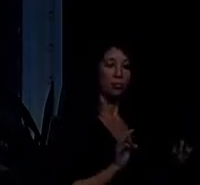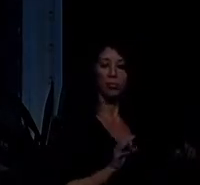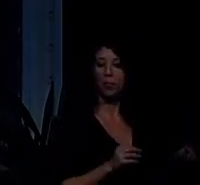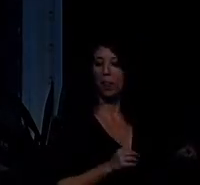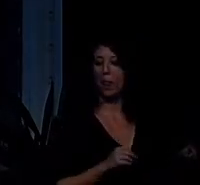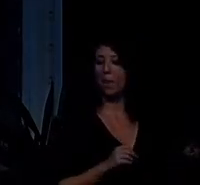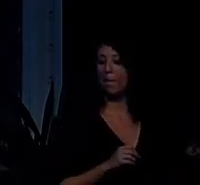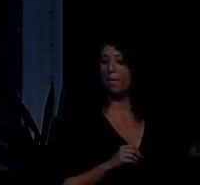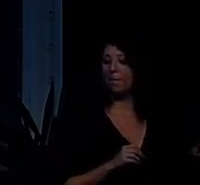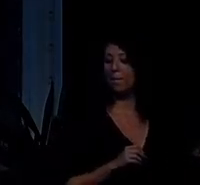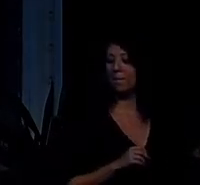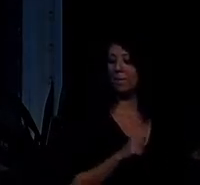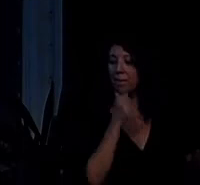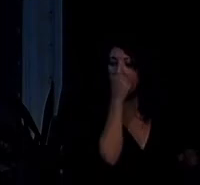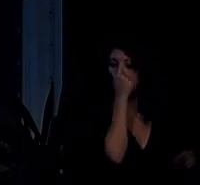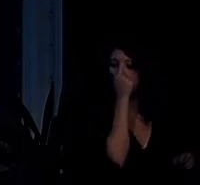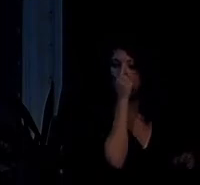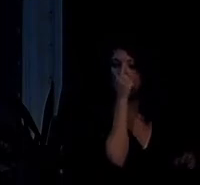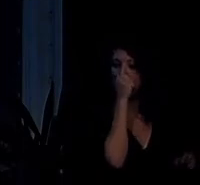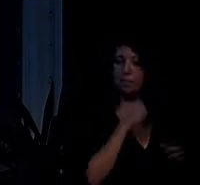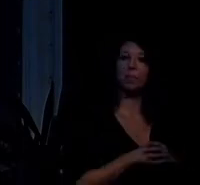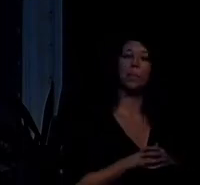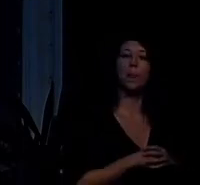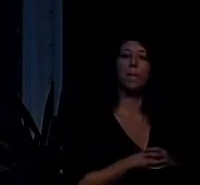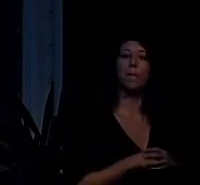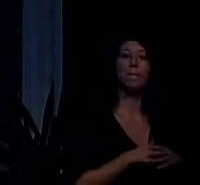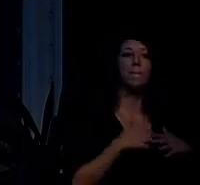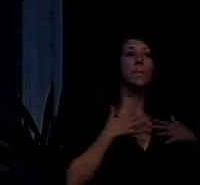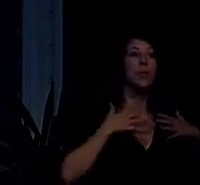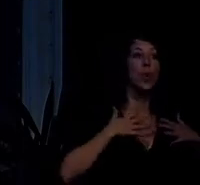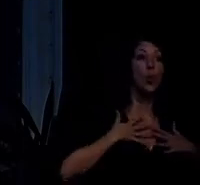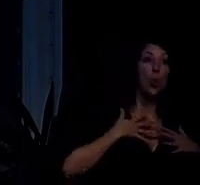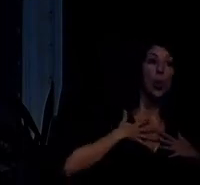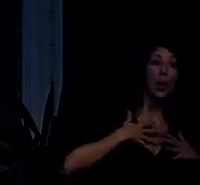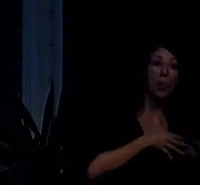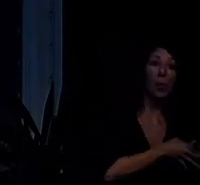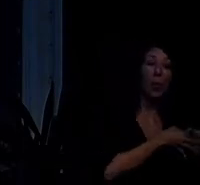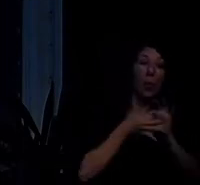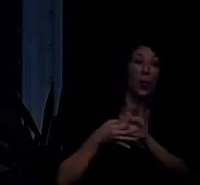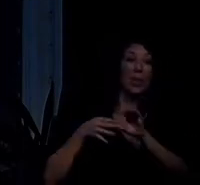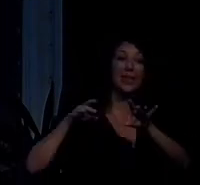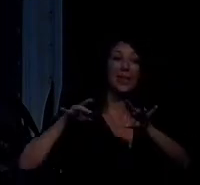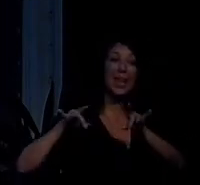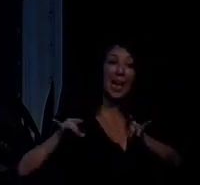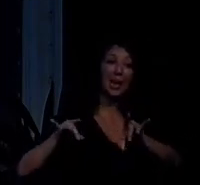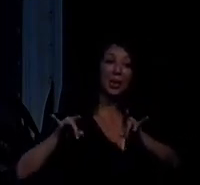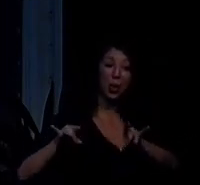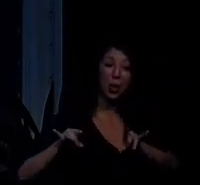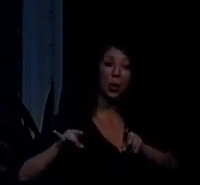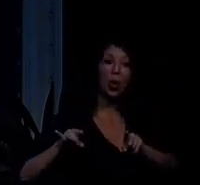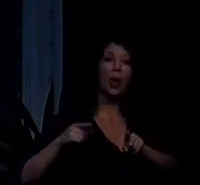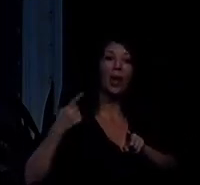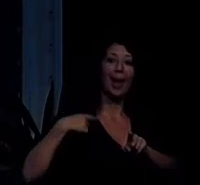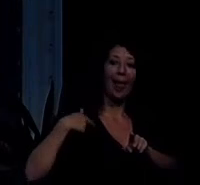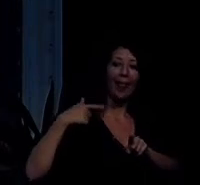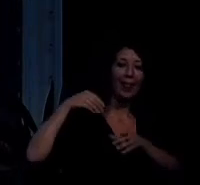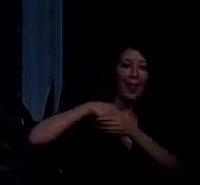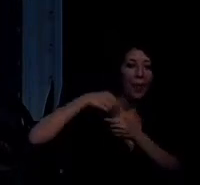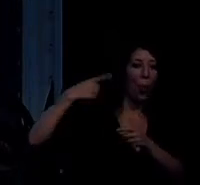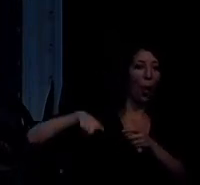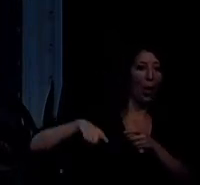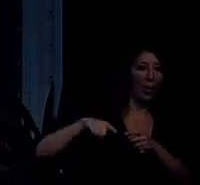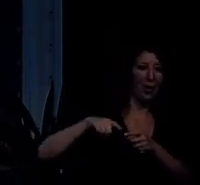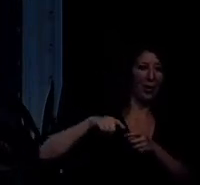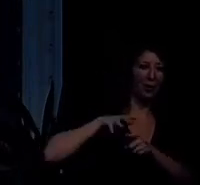¿no? Claro, la idea de asociar al cuerpo un concepto de territorio con todas sus acepciones de poder también